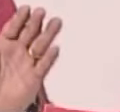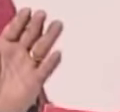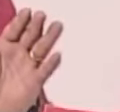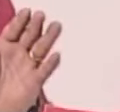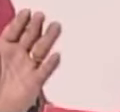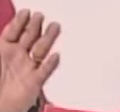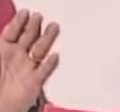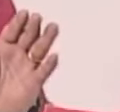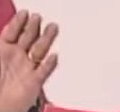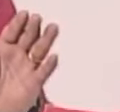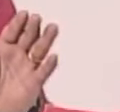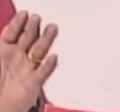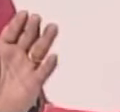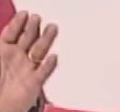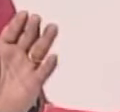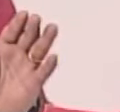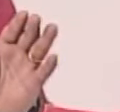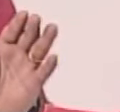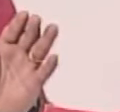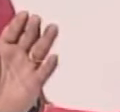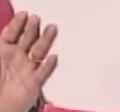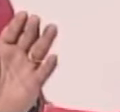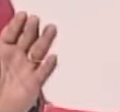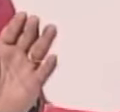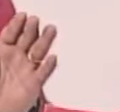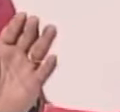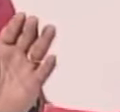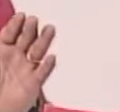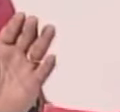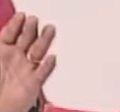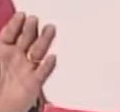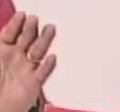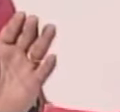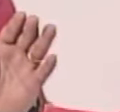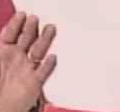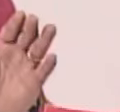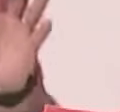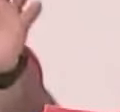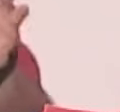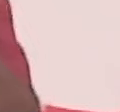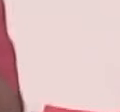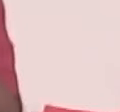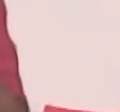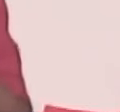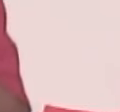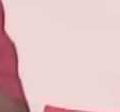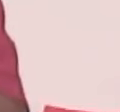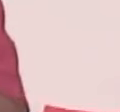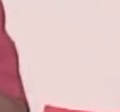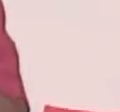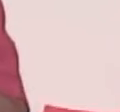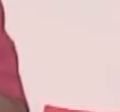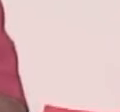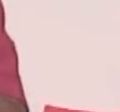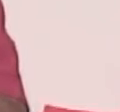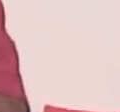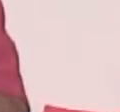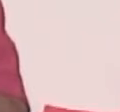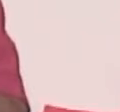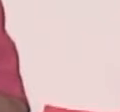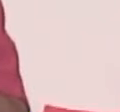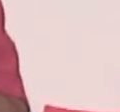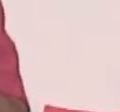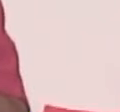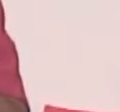Le suena a otros en el oído. O a otras. Cuando vayan a querer registrarse ante el